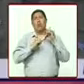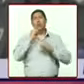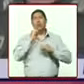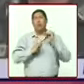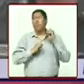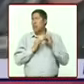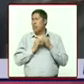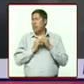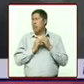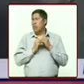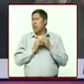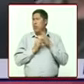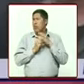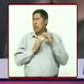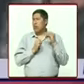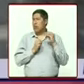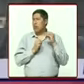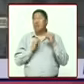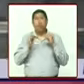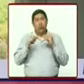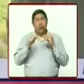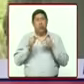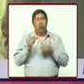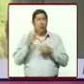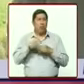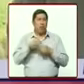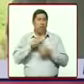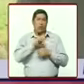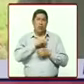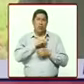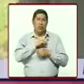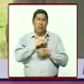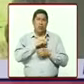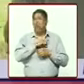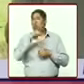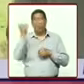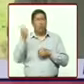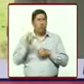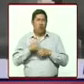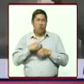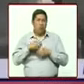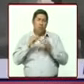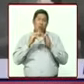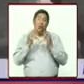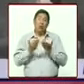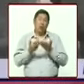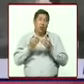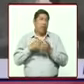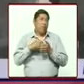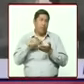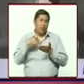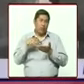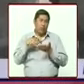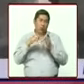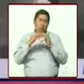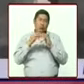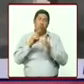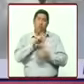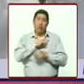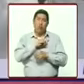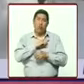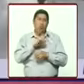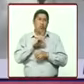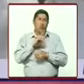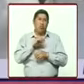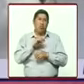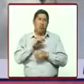que, él pertenece, sí es parte, pero es de la Patecipol, de la escuela policial, y que no es